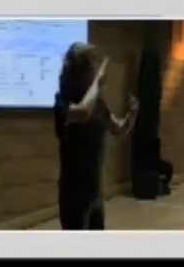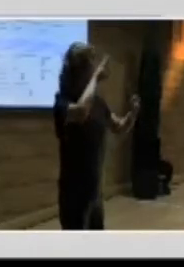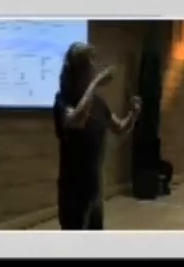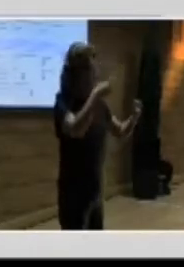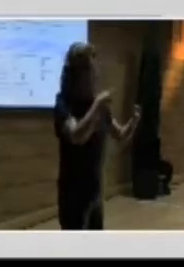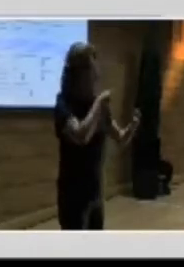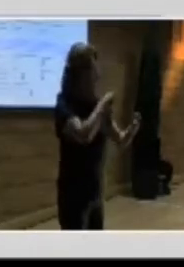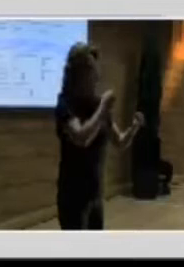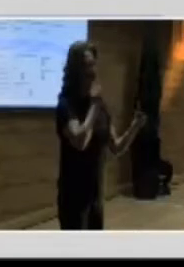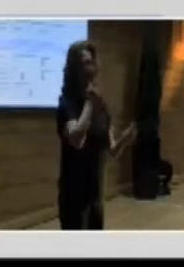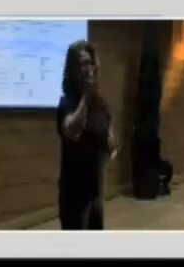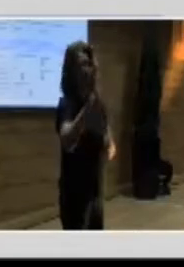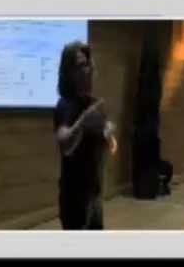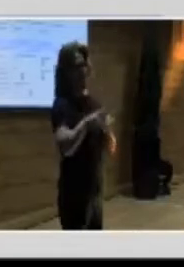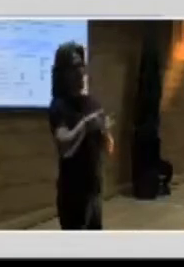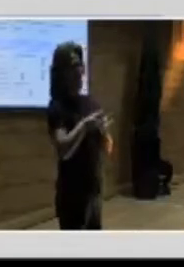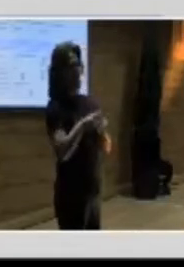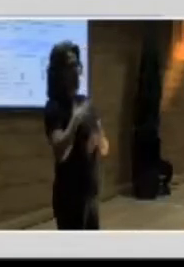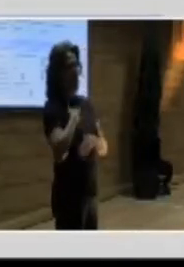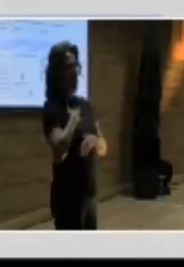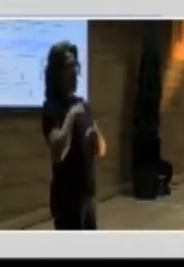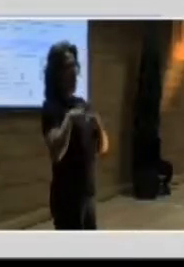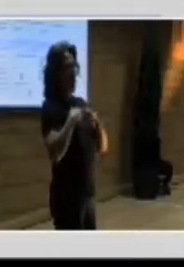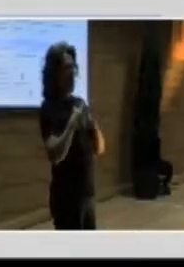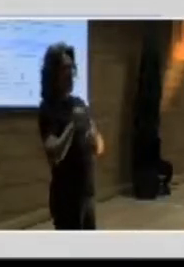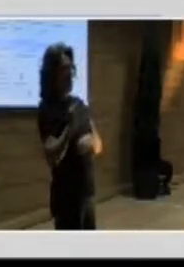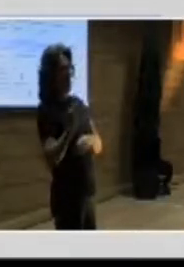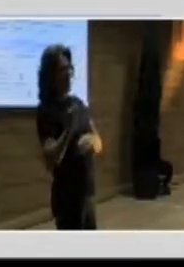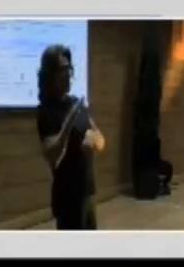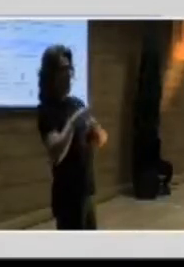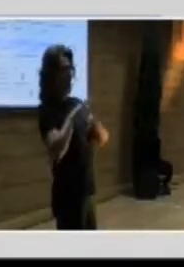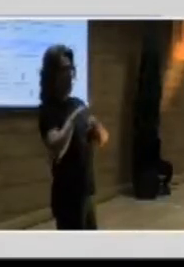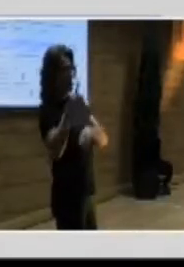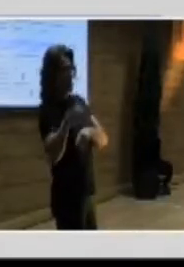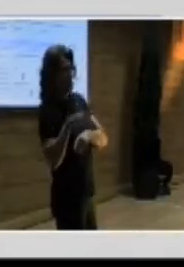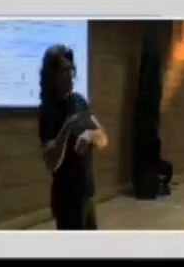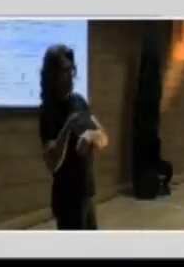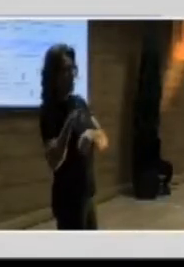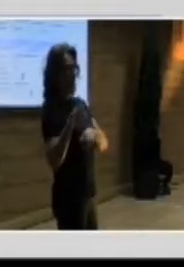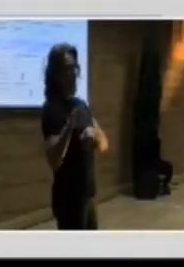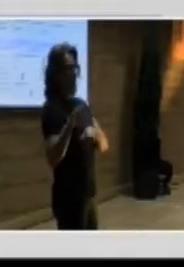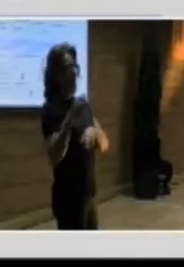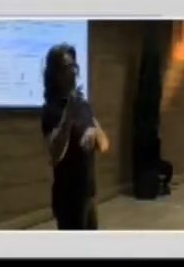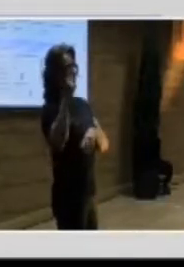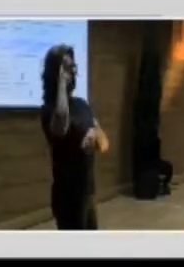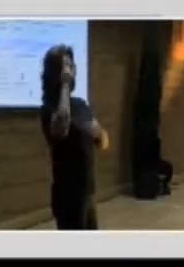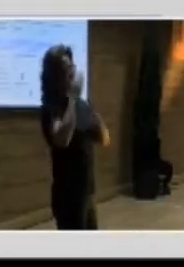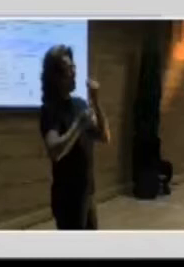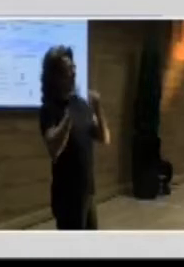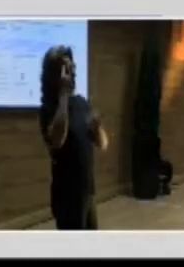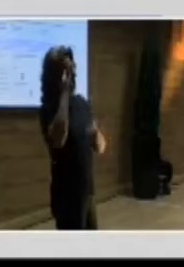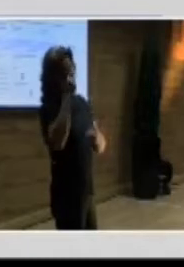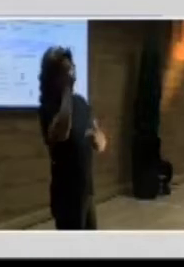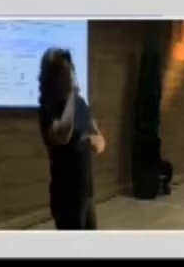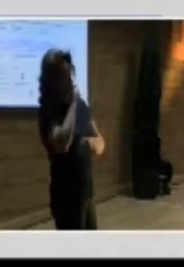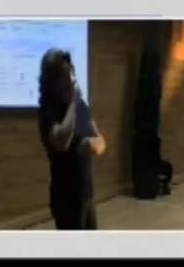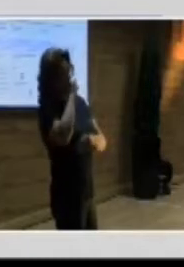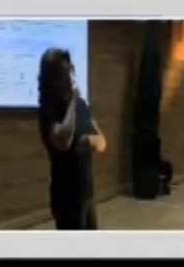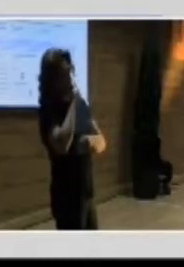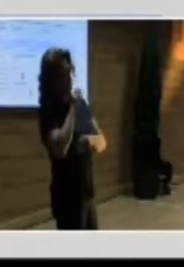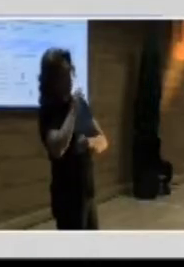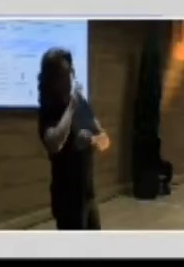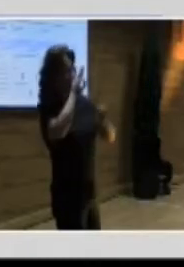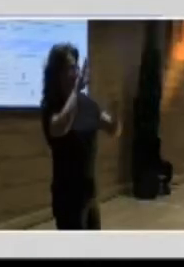que tenga dudas de si un familiar o un allegado ha de ir al médico porque tiene fallos de memoria, esta página le da la